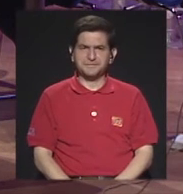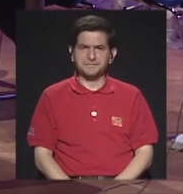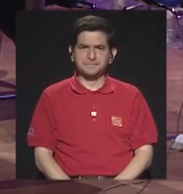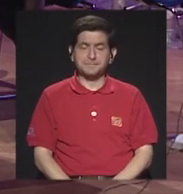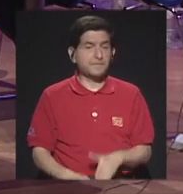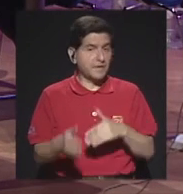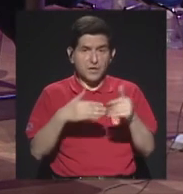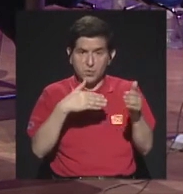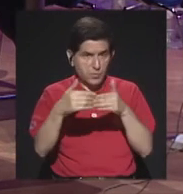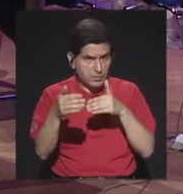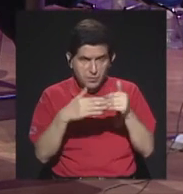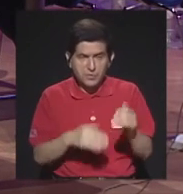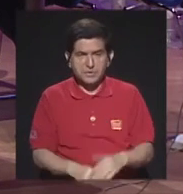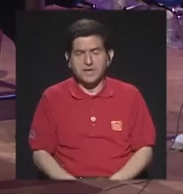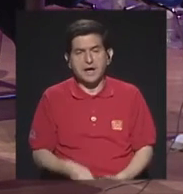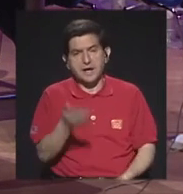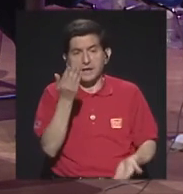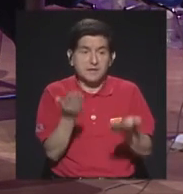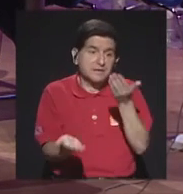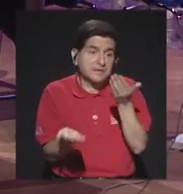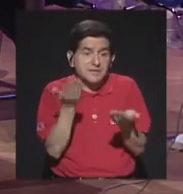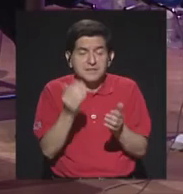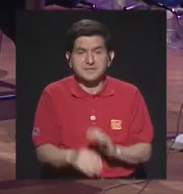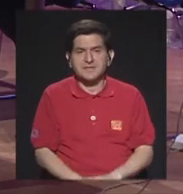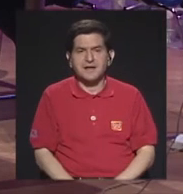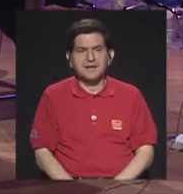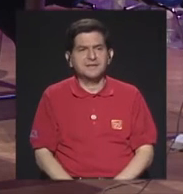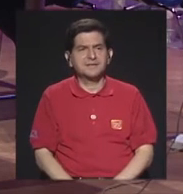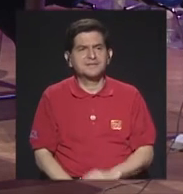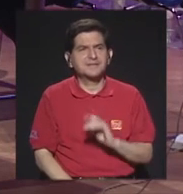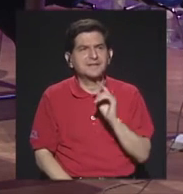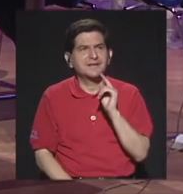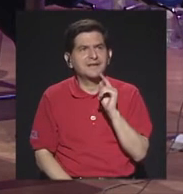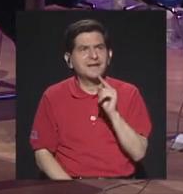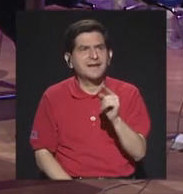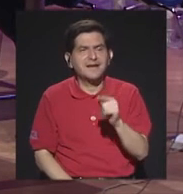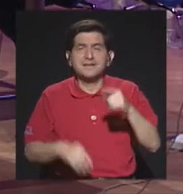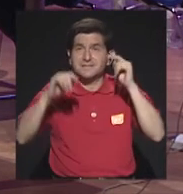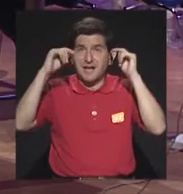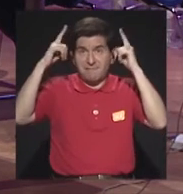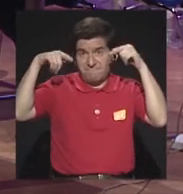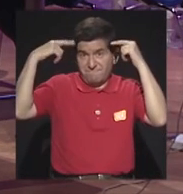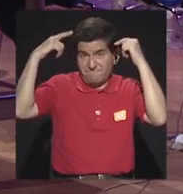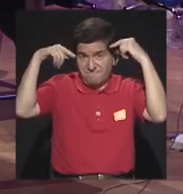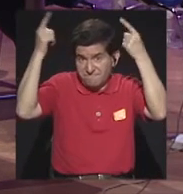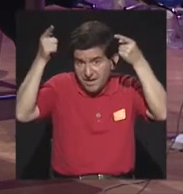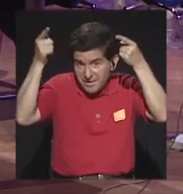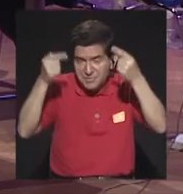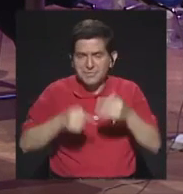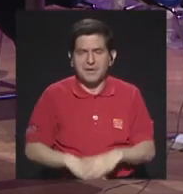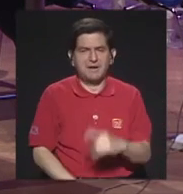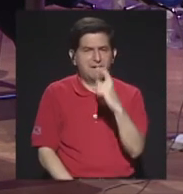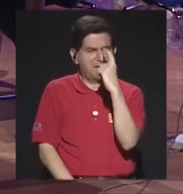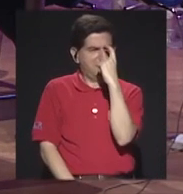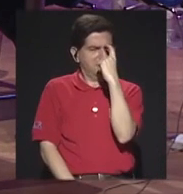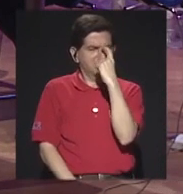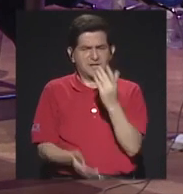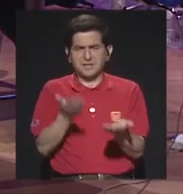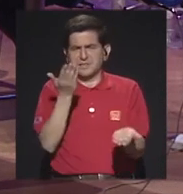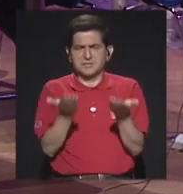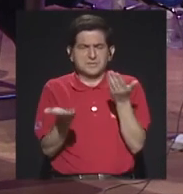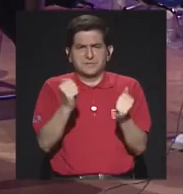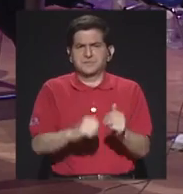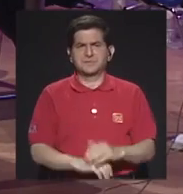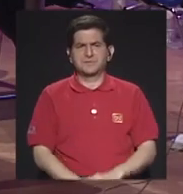a pesar del preámbulo, ¿verdad? O de esa fama que tenemos en Escazú de que realmente pues, ha